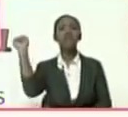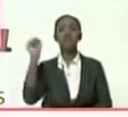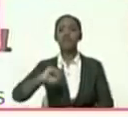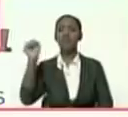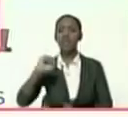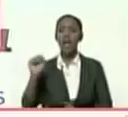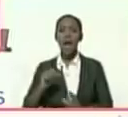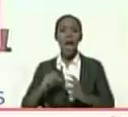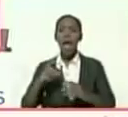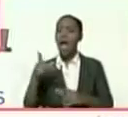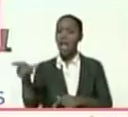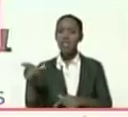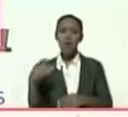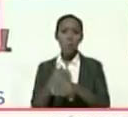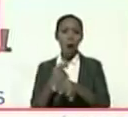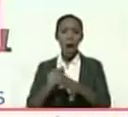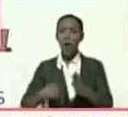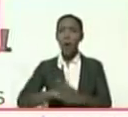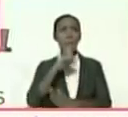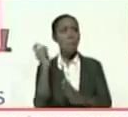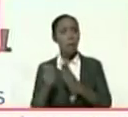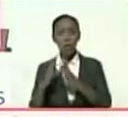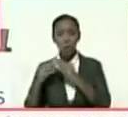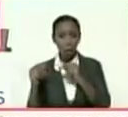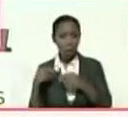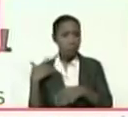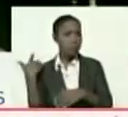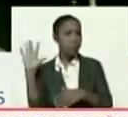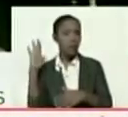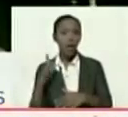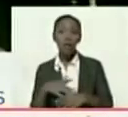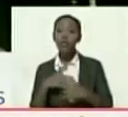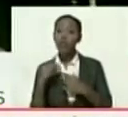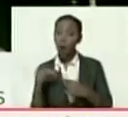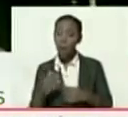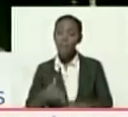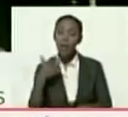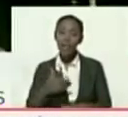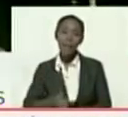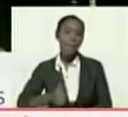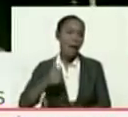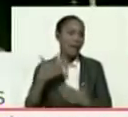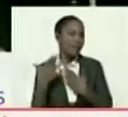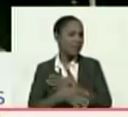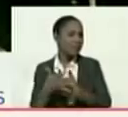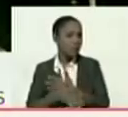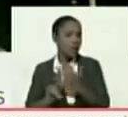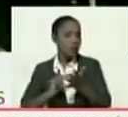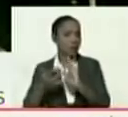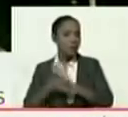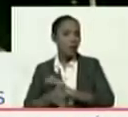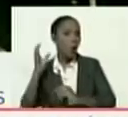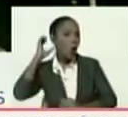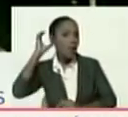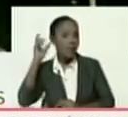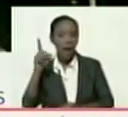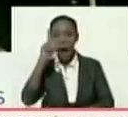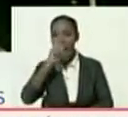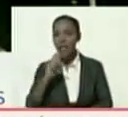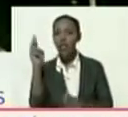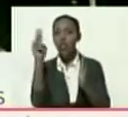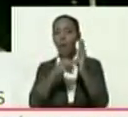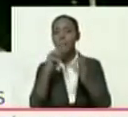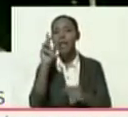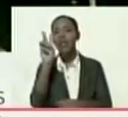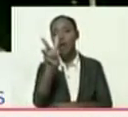no es todo. No, hay algo más importante que es la conciencia. En el año 2002, casi que